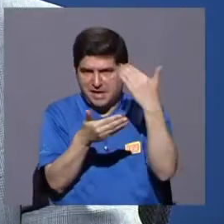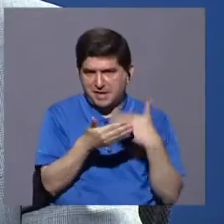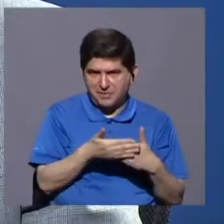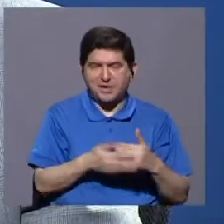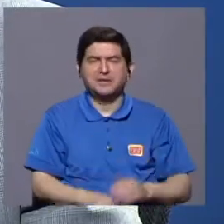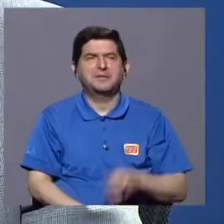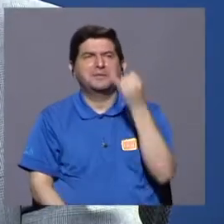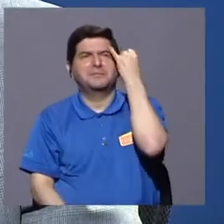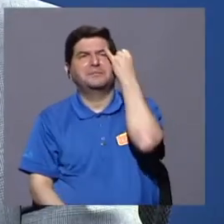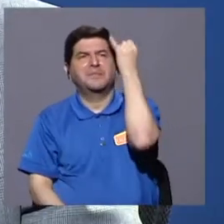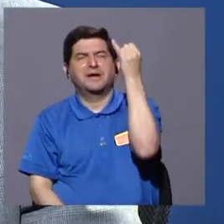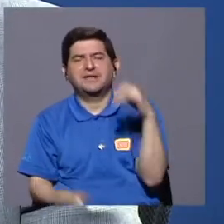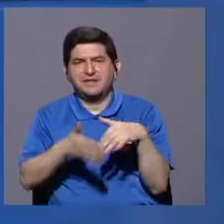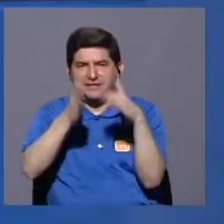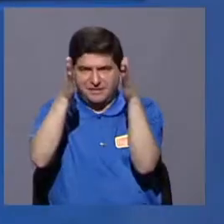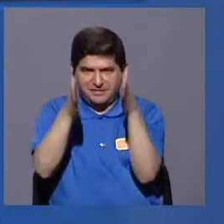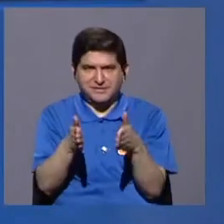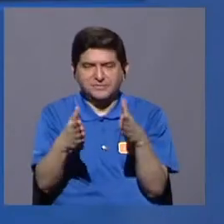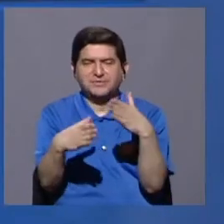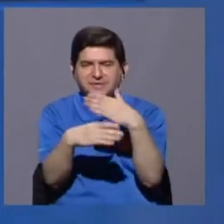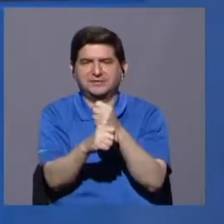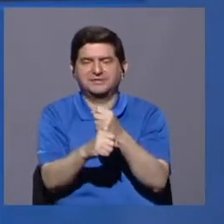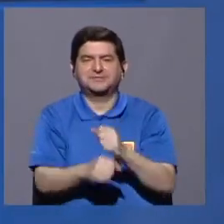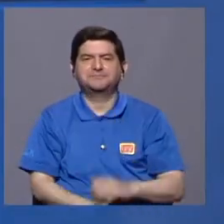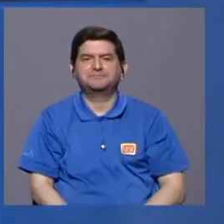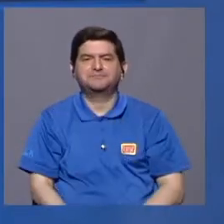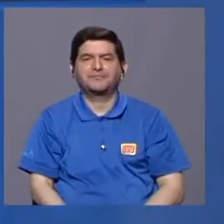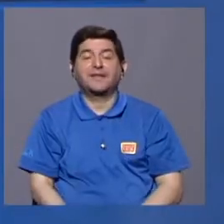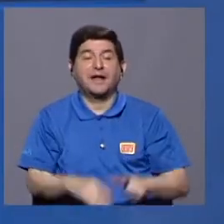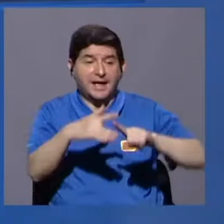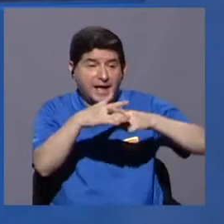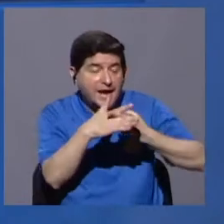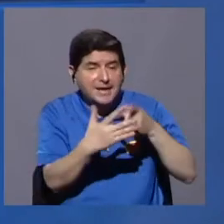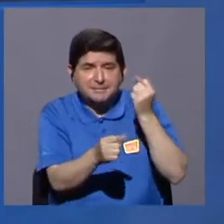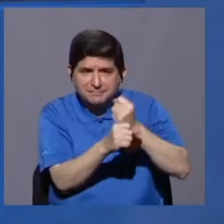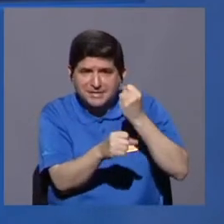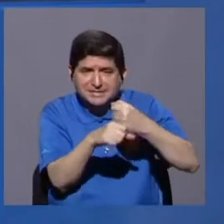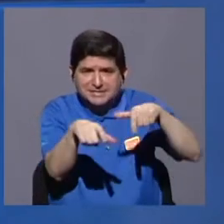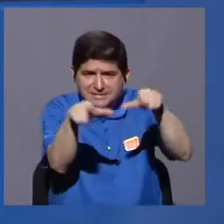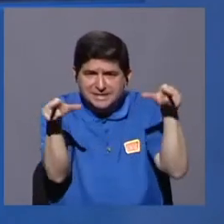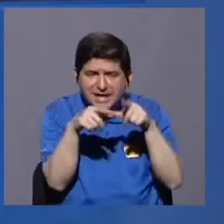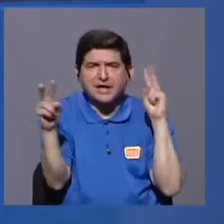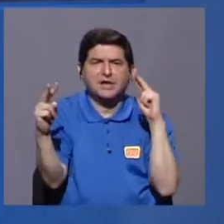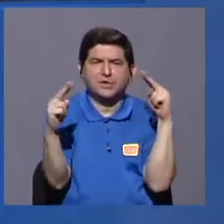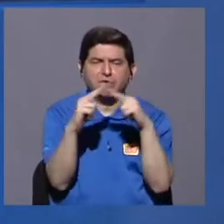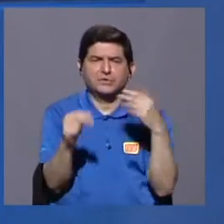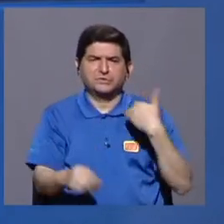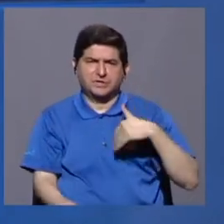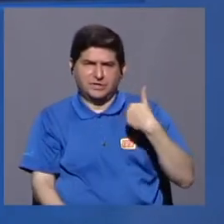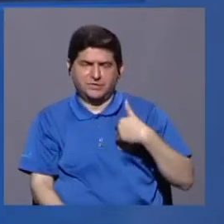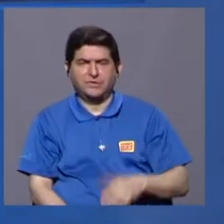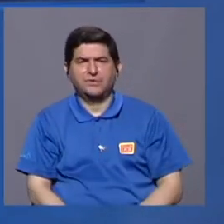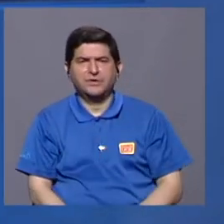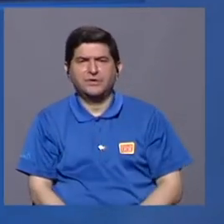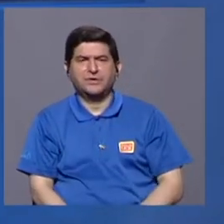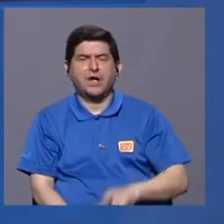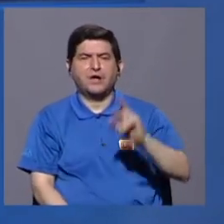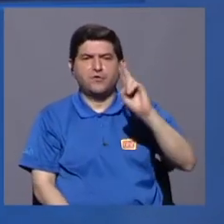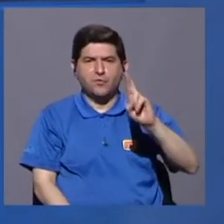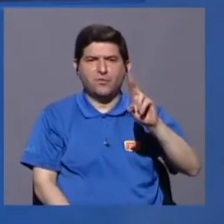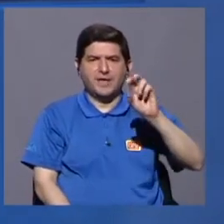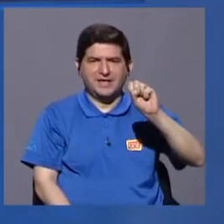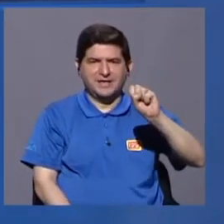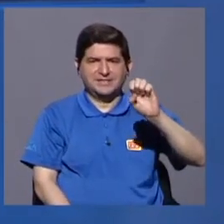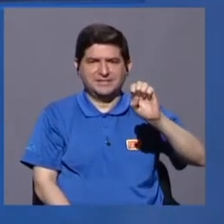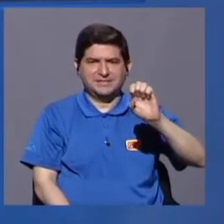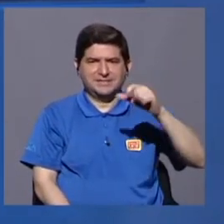una iniciativa estudiantil que hicimos. Cuando comenzamos a trabajar ahí, conocimos a un señor que se llama Don Rubén Segura.